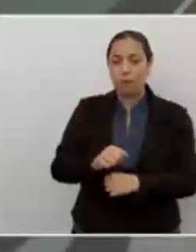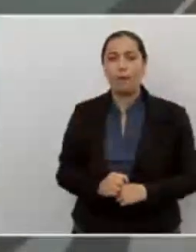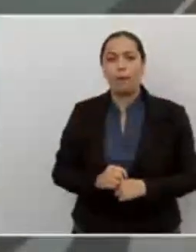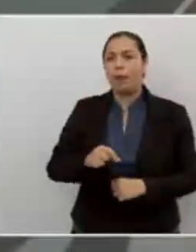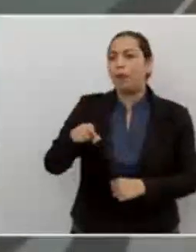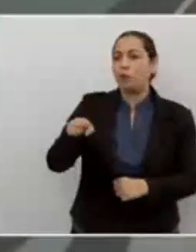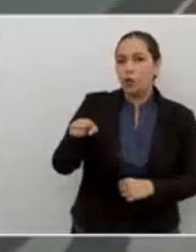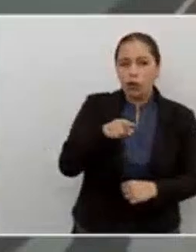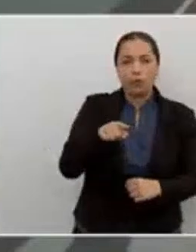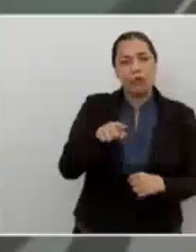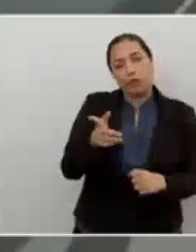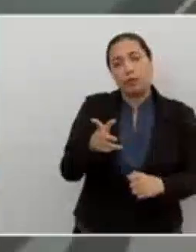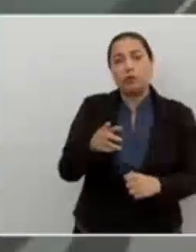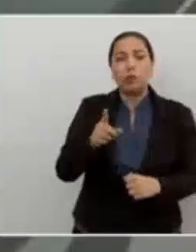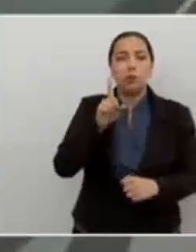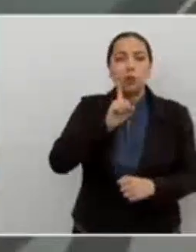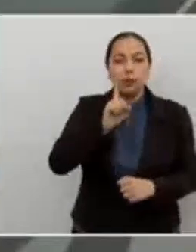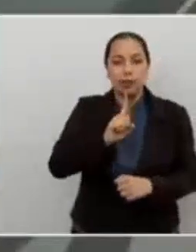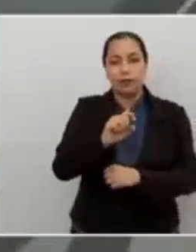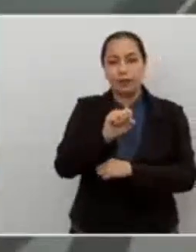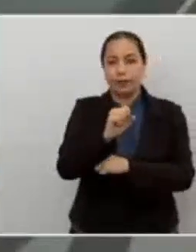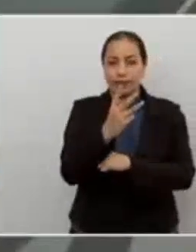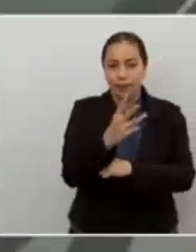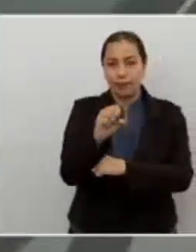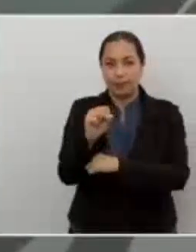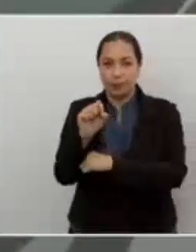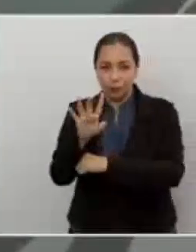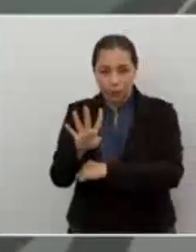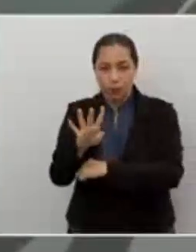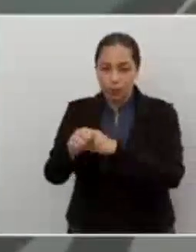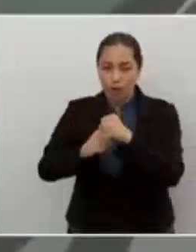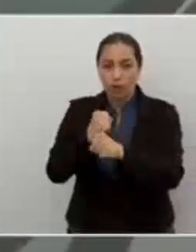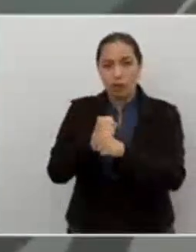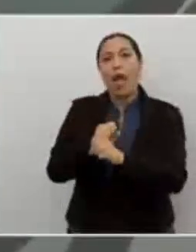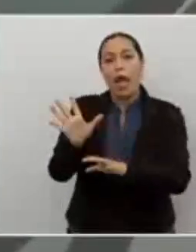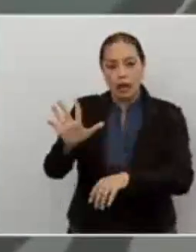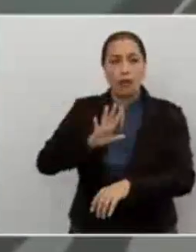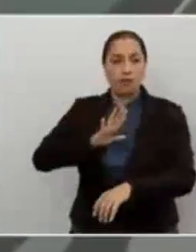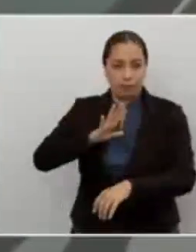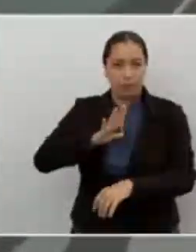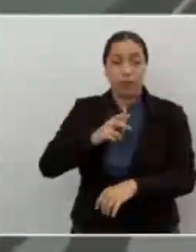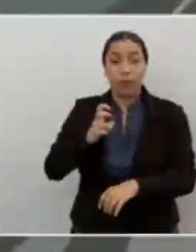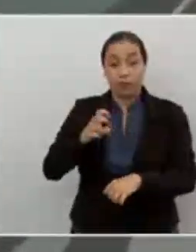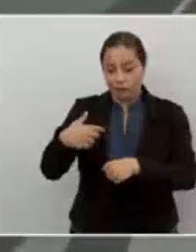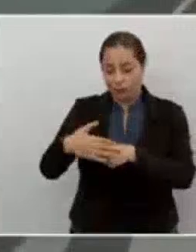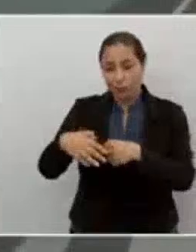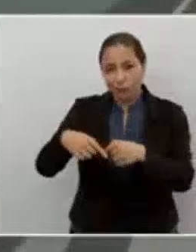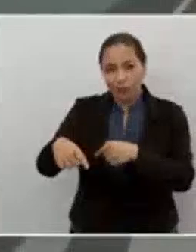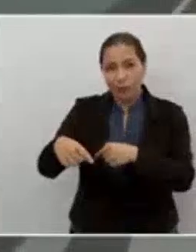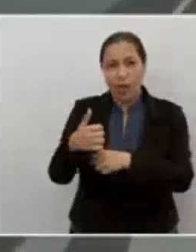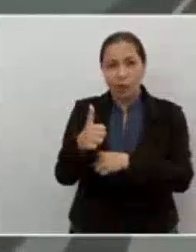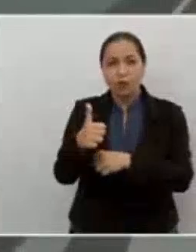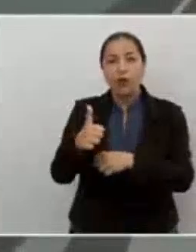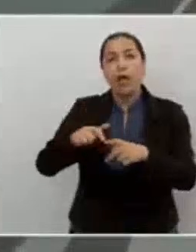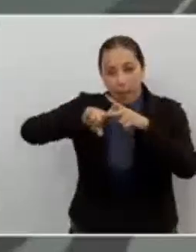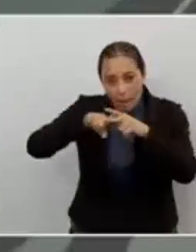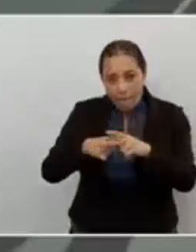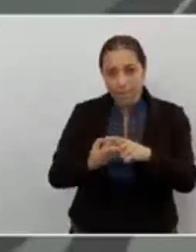mujeres de 63 y 64 lo tienen, y en agosto se abre la inscripción para las de